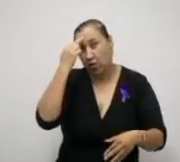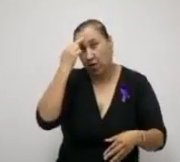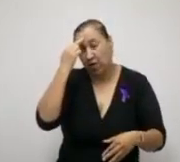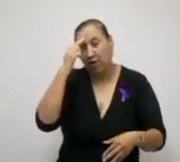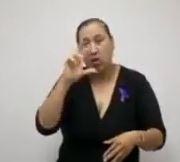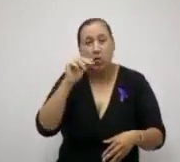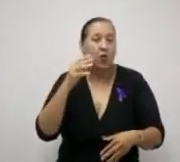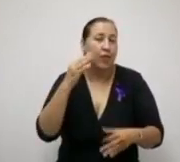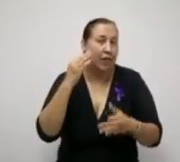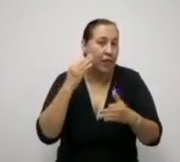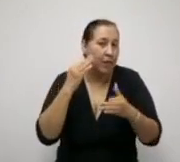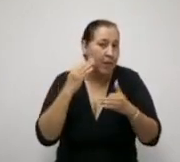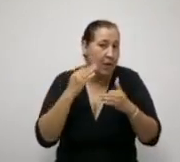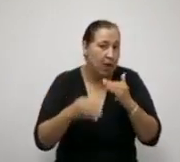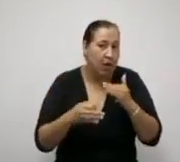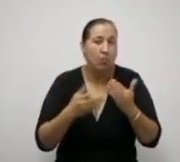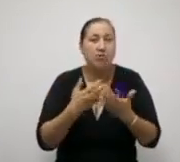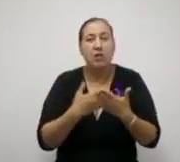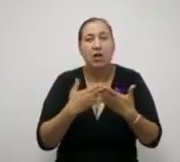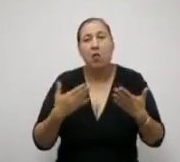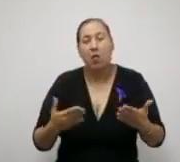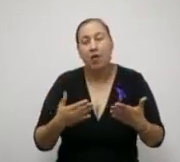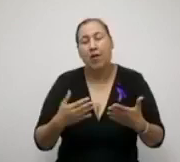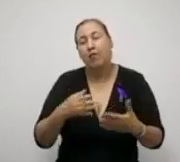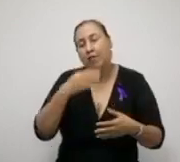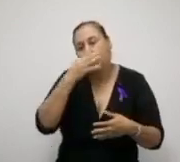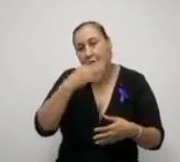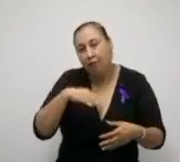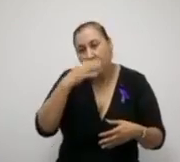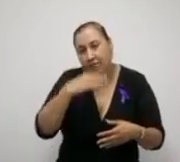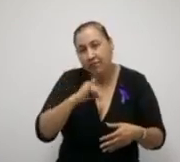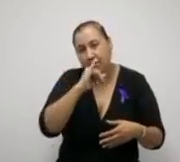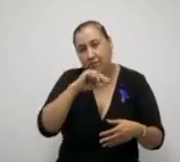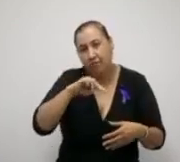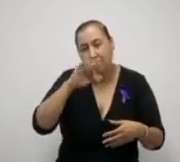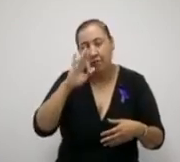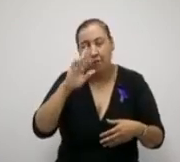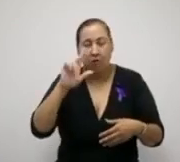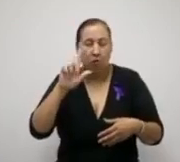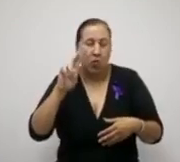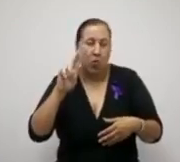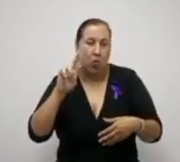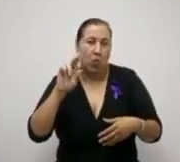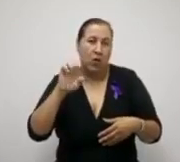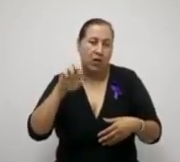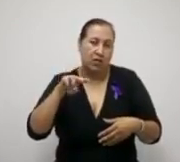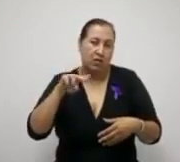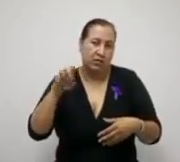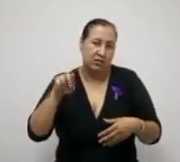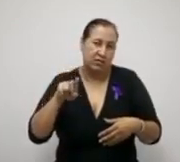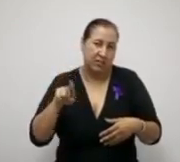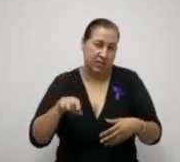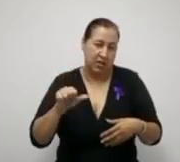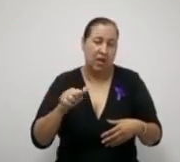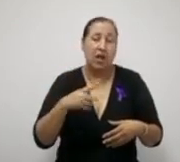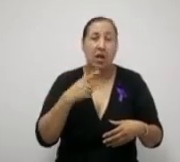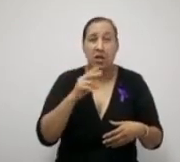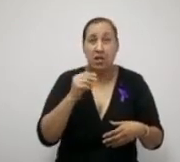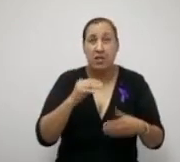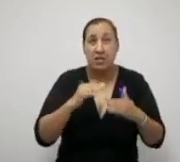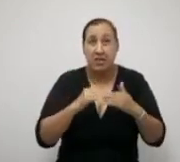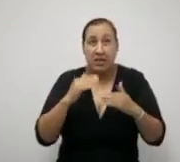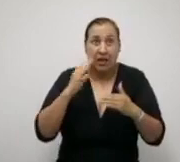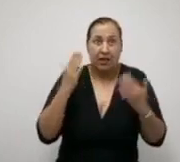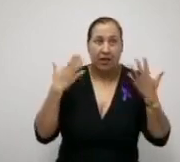terminamos con la temporada de influenza, y aunque las temperaturas ya se empiezan a elevar, aún debemos continuar con esta protección.